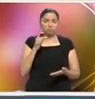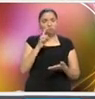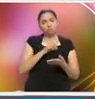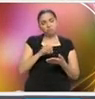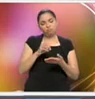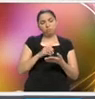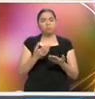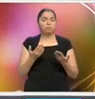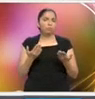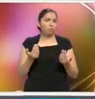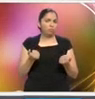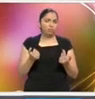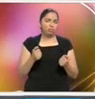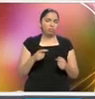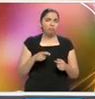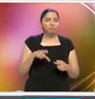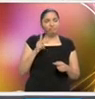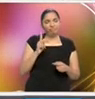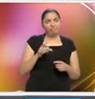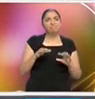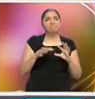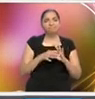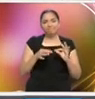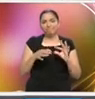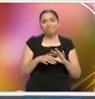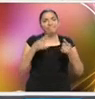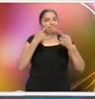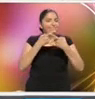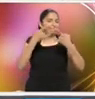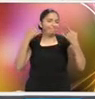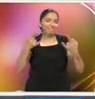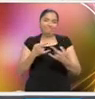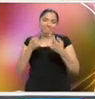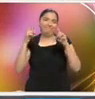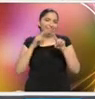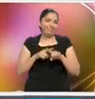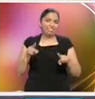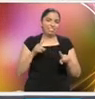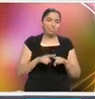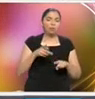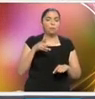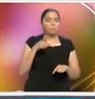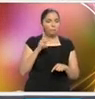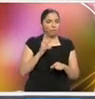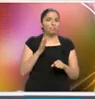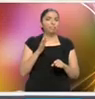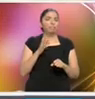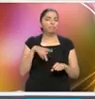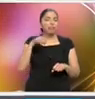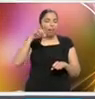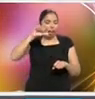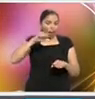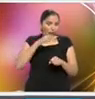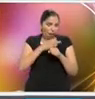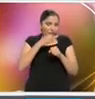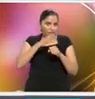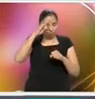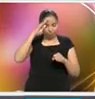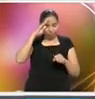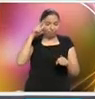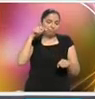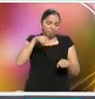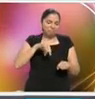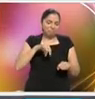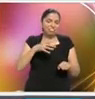mejor podrían haber sido varias personas, es decir, hay muchas teorías alrededor de Shakespeare, pero nosotros nos vamos a centrar en que sí existió, en que nació en